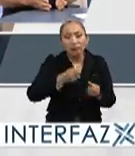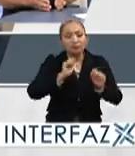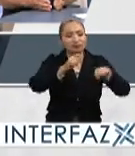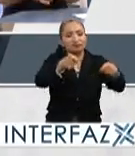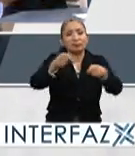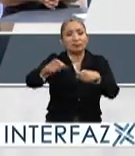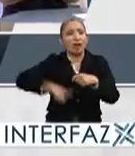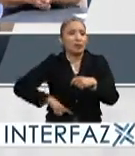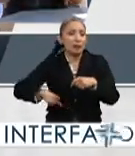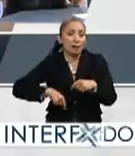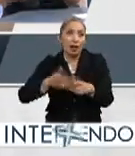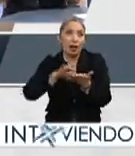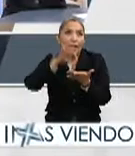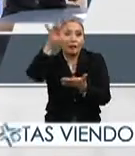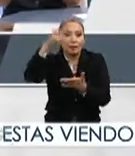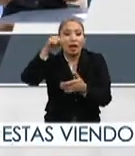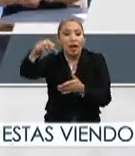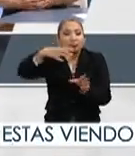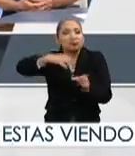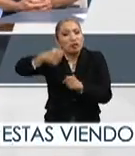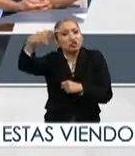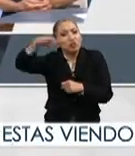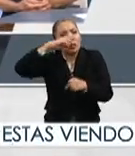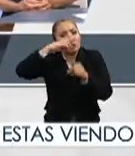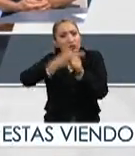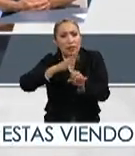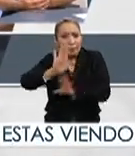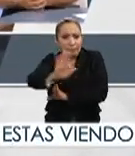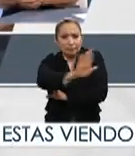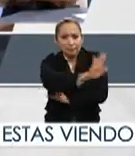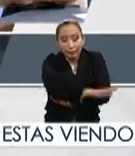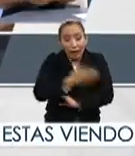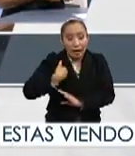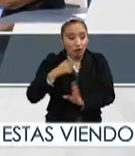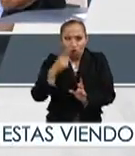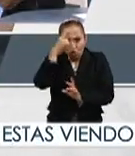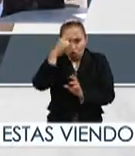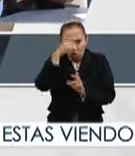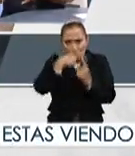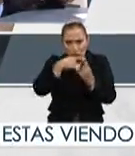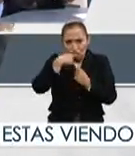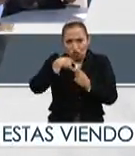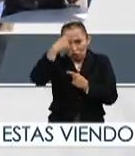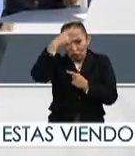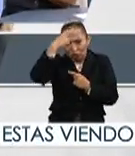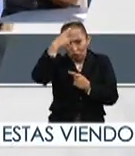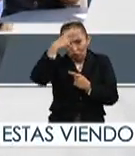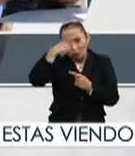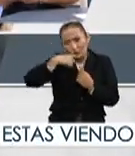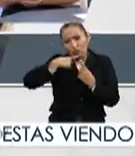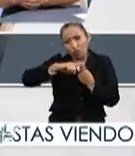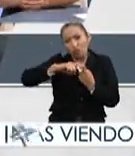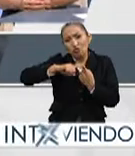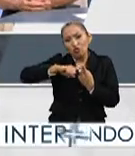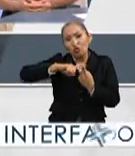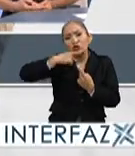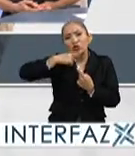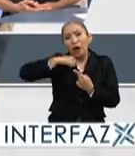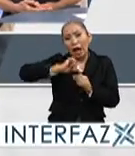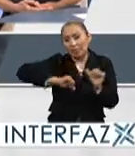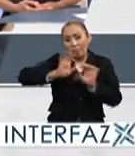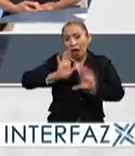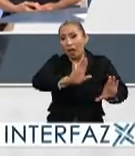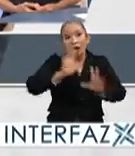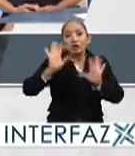corresponden al gobierno, y bendito sea Dios las ha ido tomando como su responsabilidad. Entonces no es que Cruz Roja dejemos toda esa actividad, pero